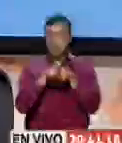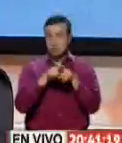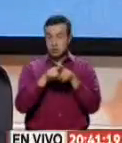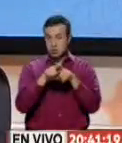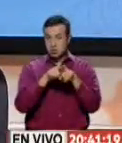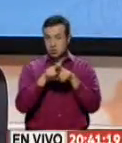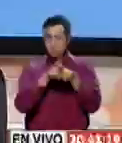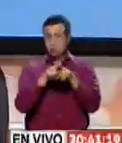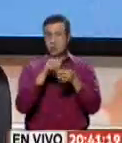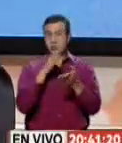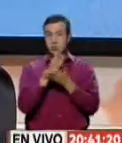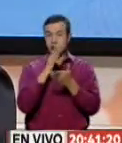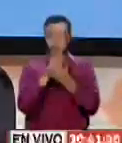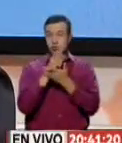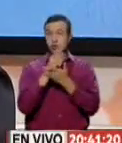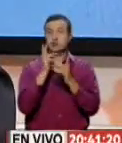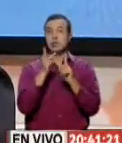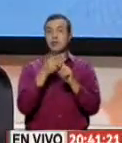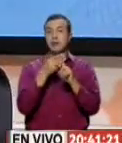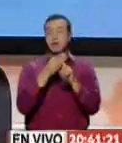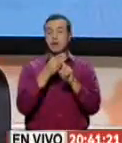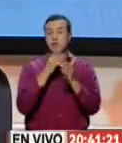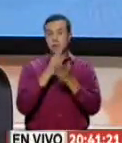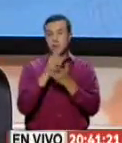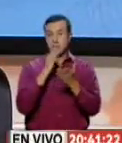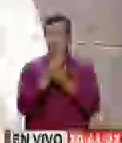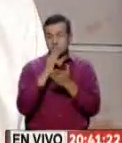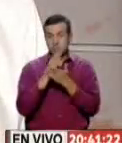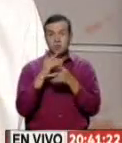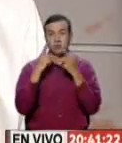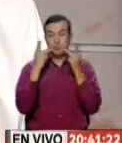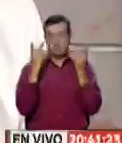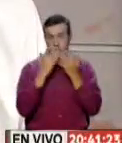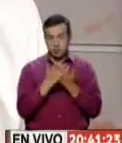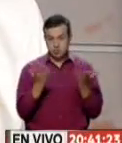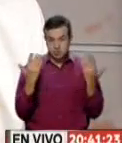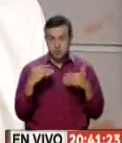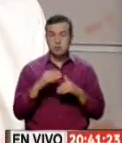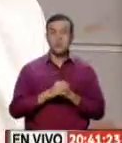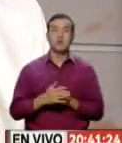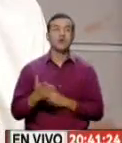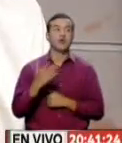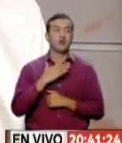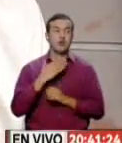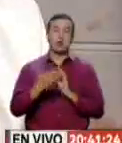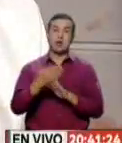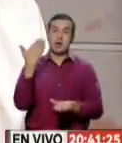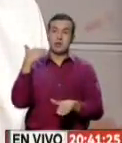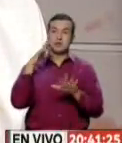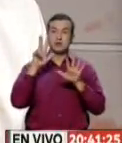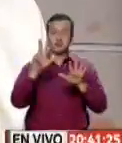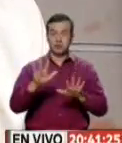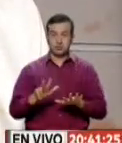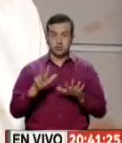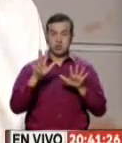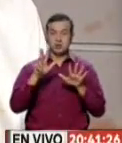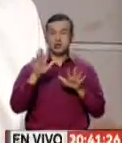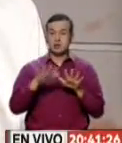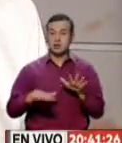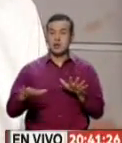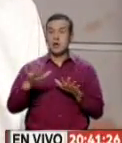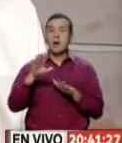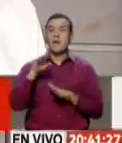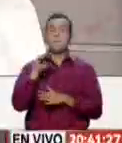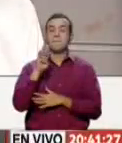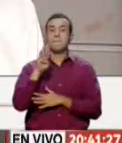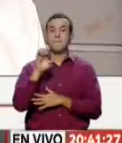cabo los medios digitales de los medios públicos. Sí, yo desde los 8 años en San Miguel de los Bancos